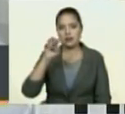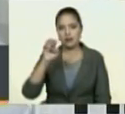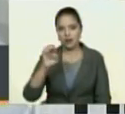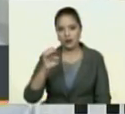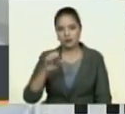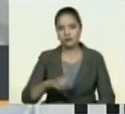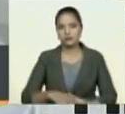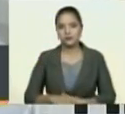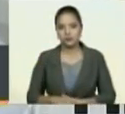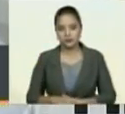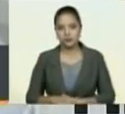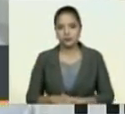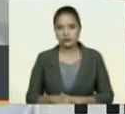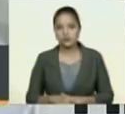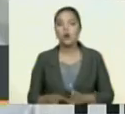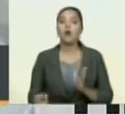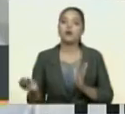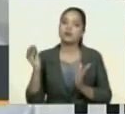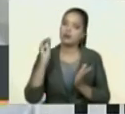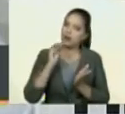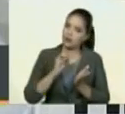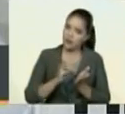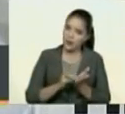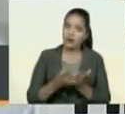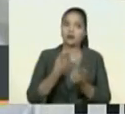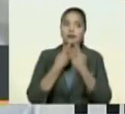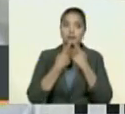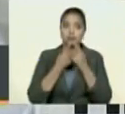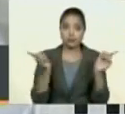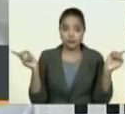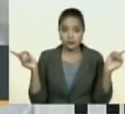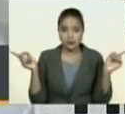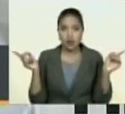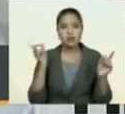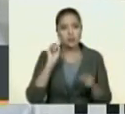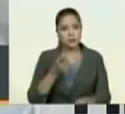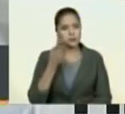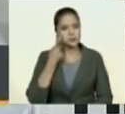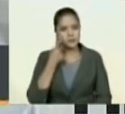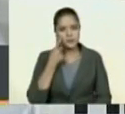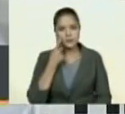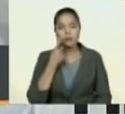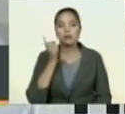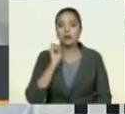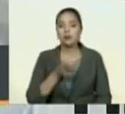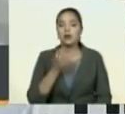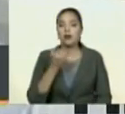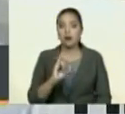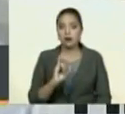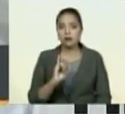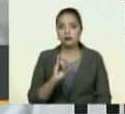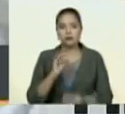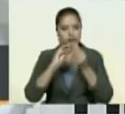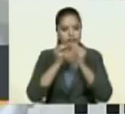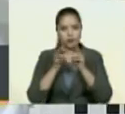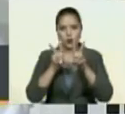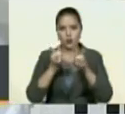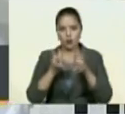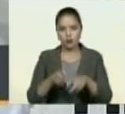Nacional Electoral volverá a decir, volverá a señalar y lo tendremos